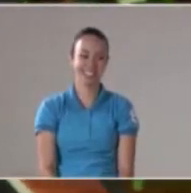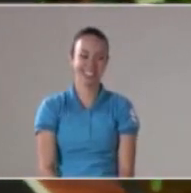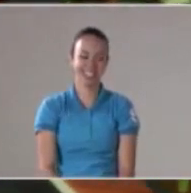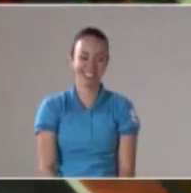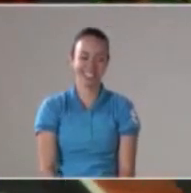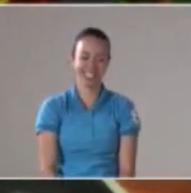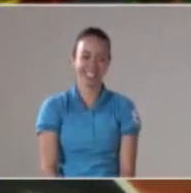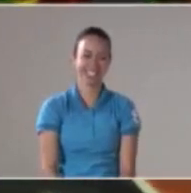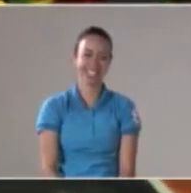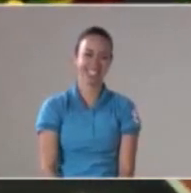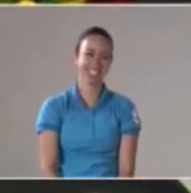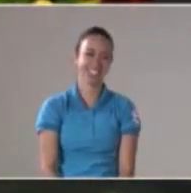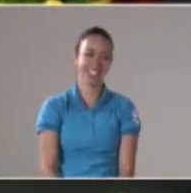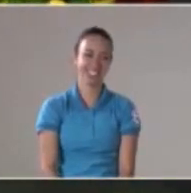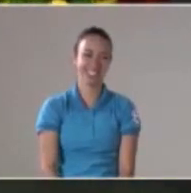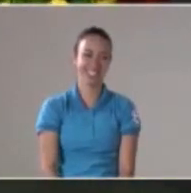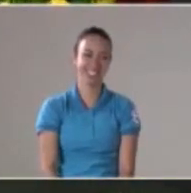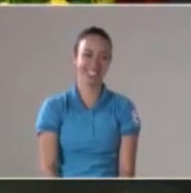Averigüe dónde es, porque